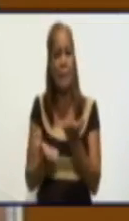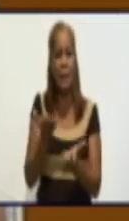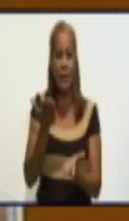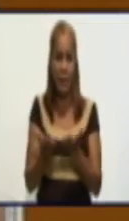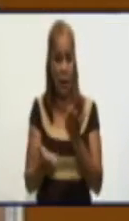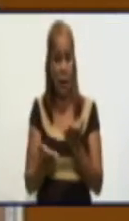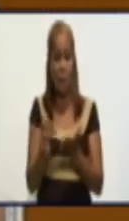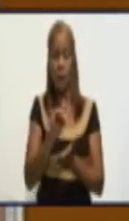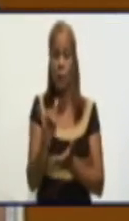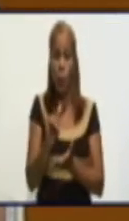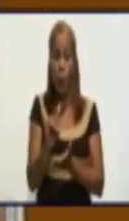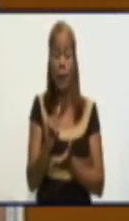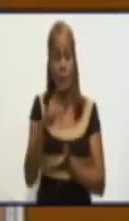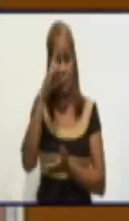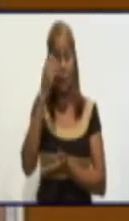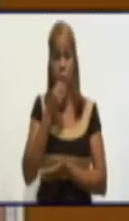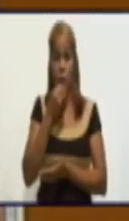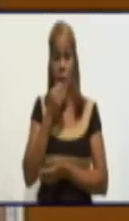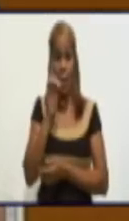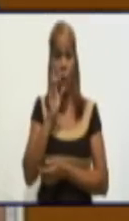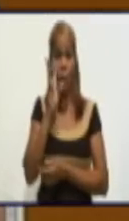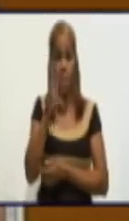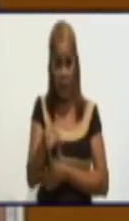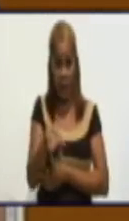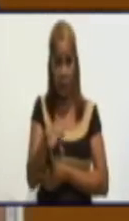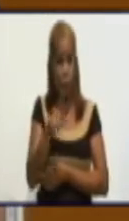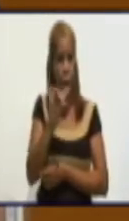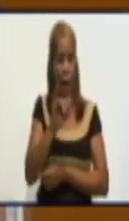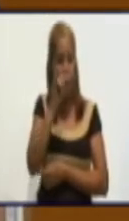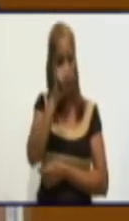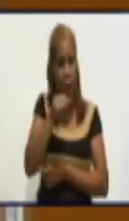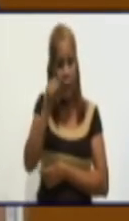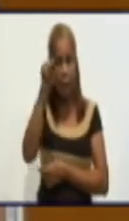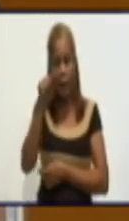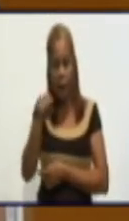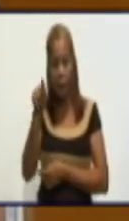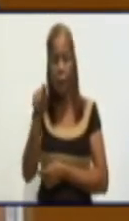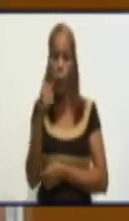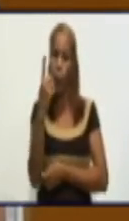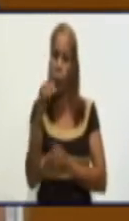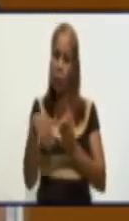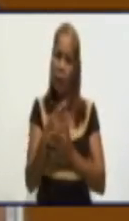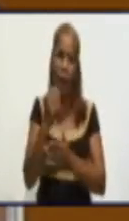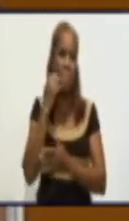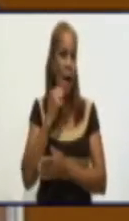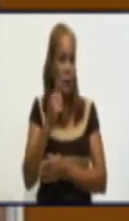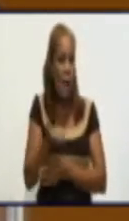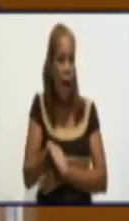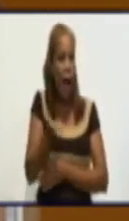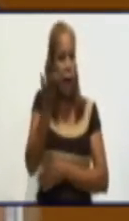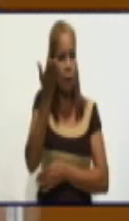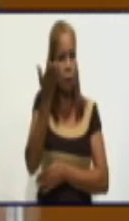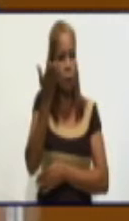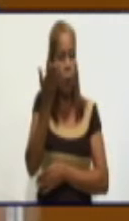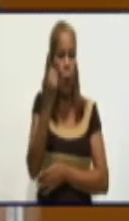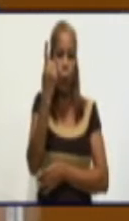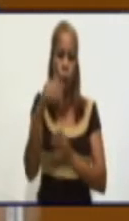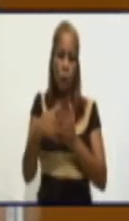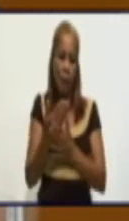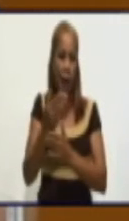pudiéramos visualizar una gráfica vemos que es tipo serrucho es decir un día más alto un día más bajo pero no logramos una estabilidad